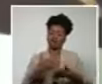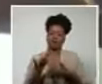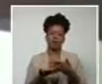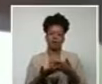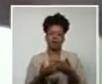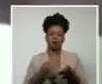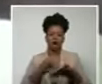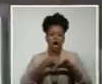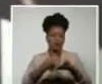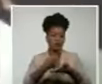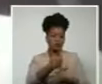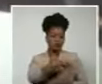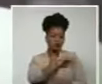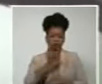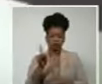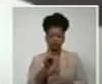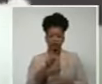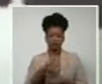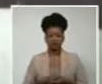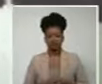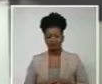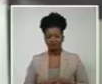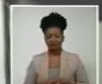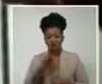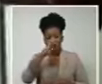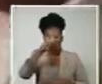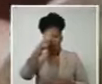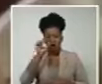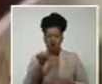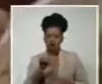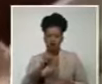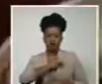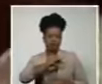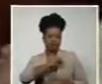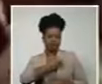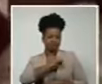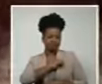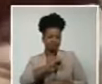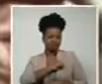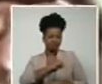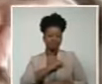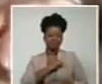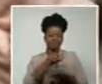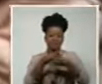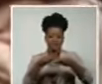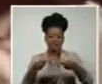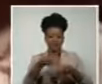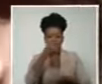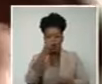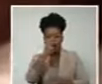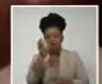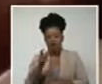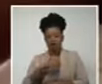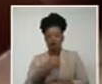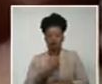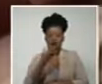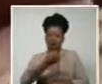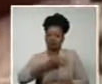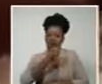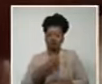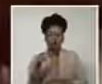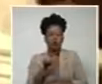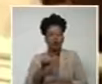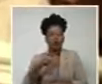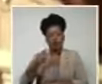agoniza. Latir cubano por las tierras de África no es un acorde nuevo. Desde allí hablamos en la justicia, lengua que hermana a los hijos que